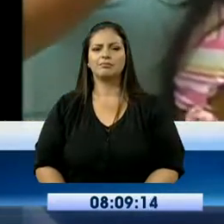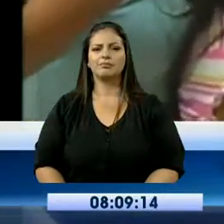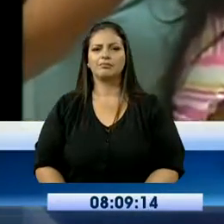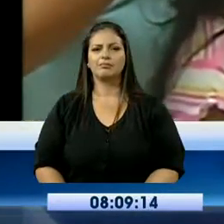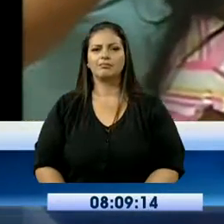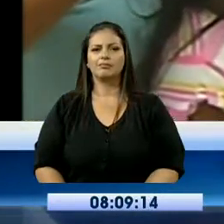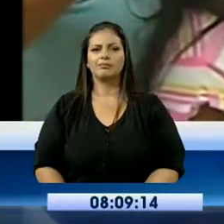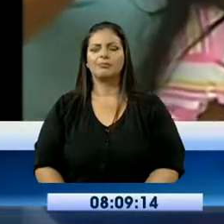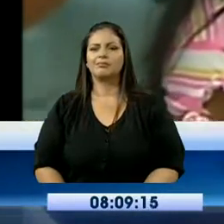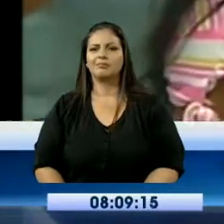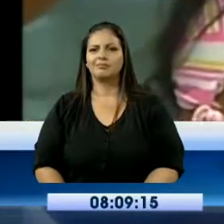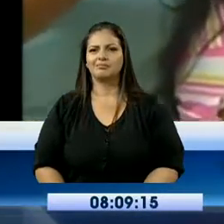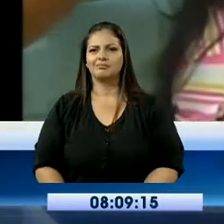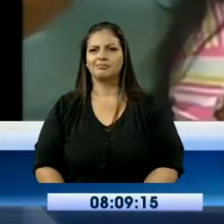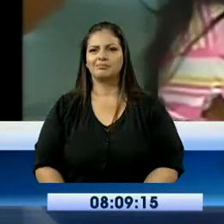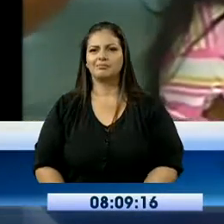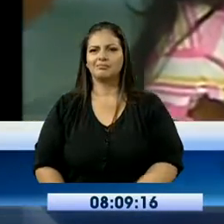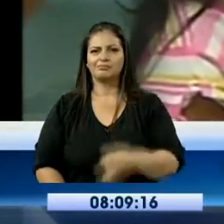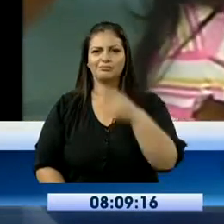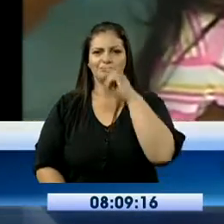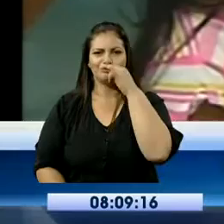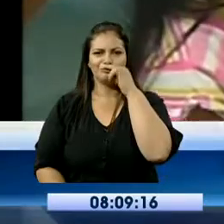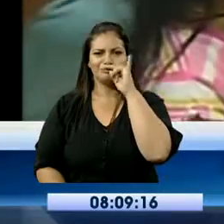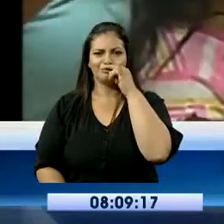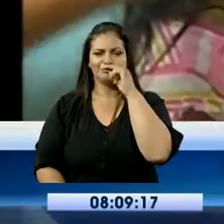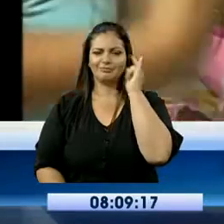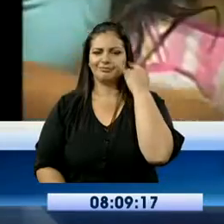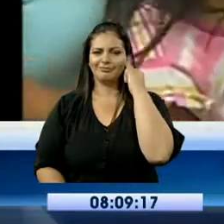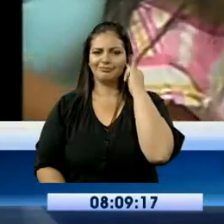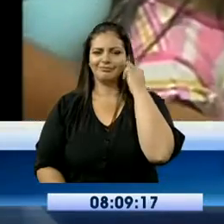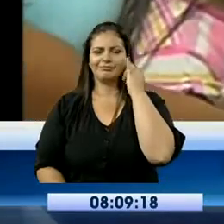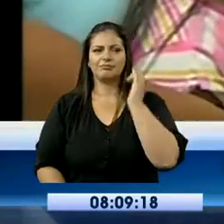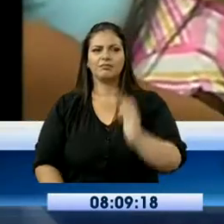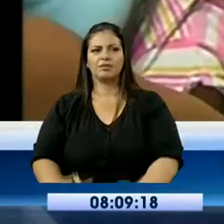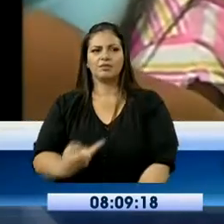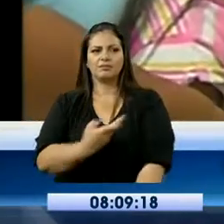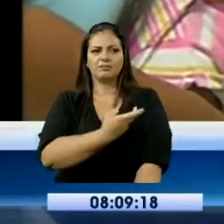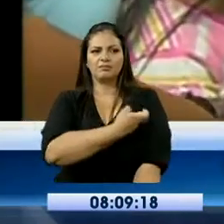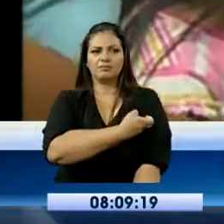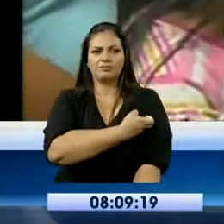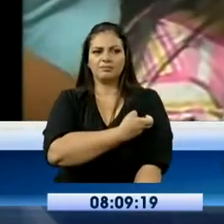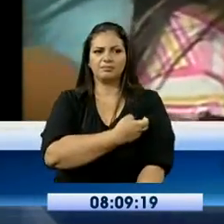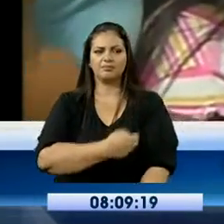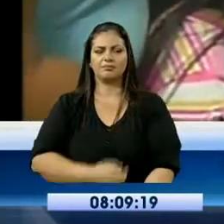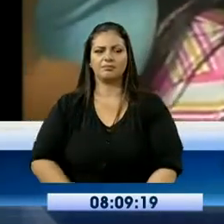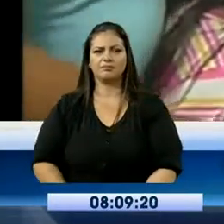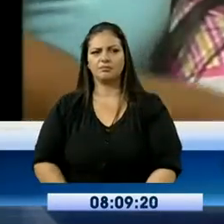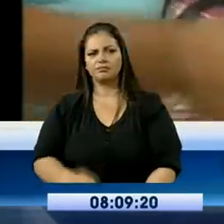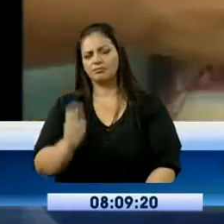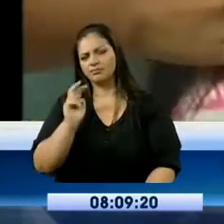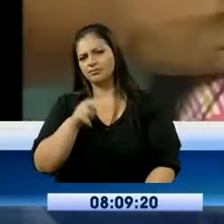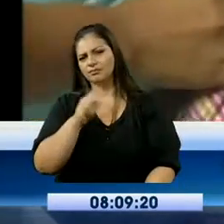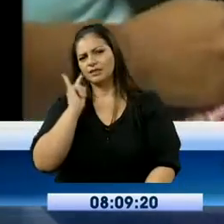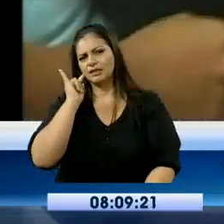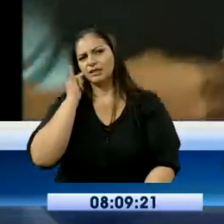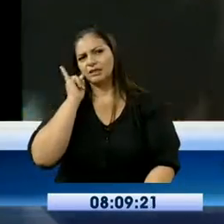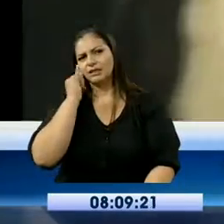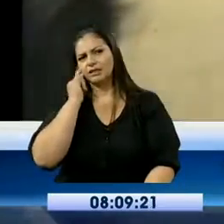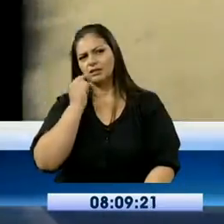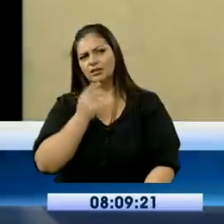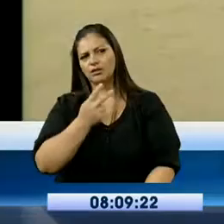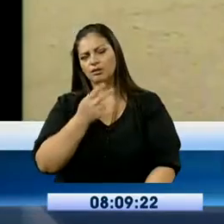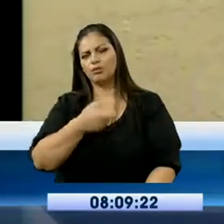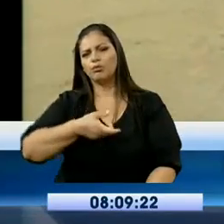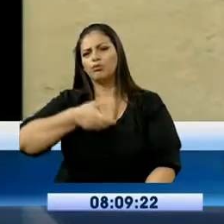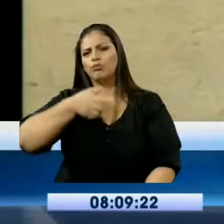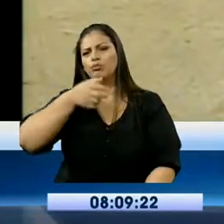están siendo sometidos a la vacunación. Estamos observando a dos pequeñas a quienes se